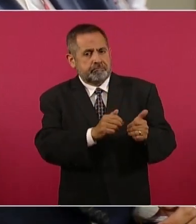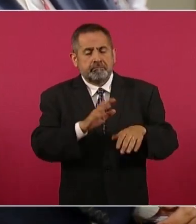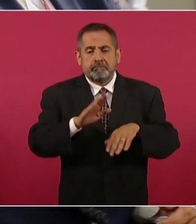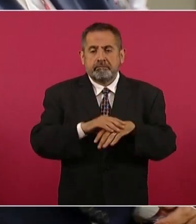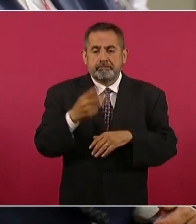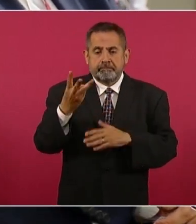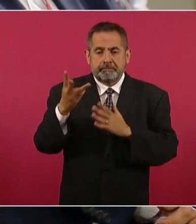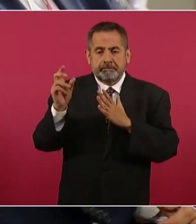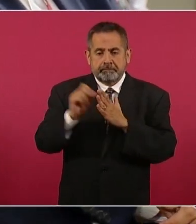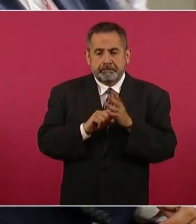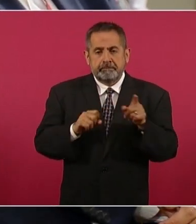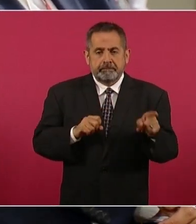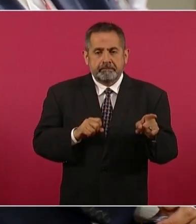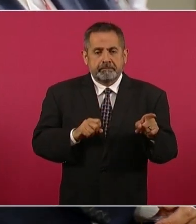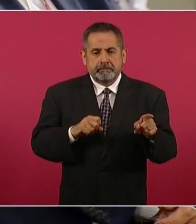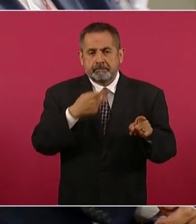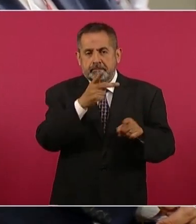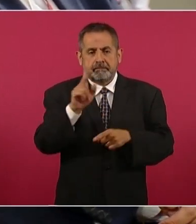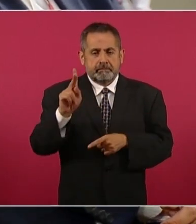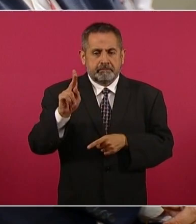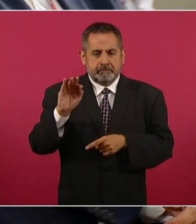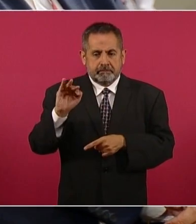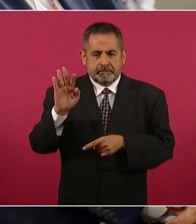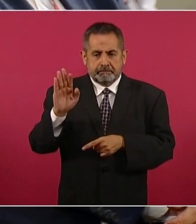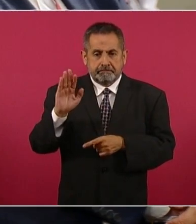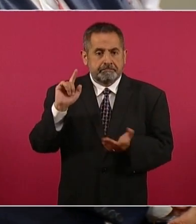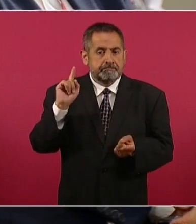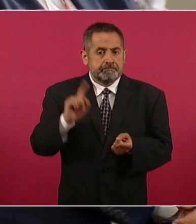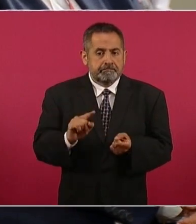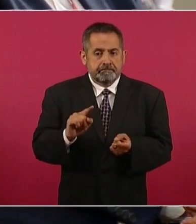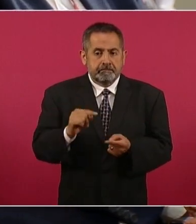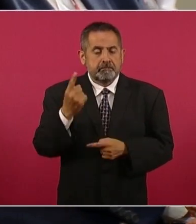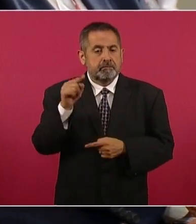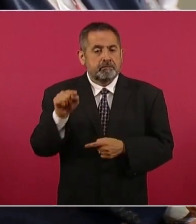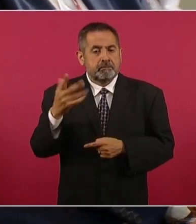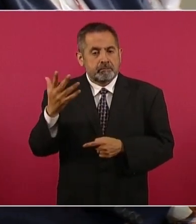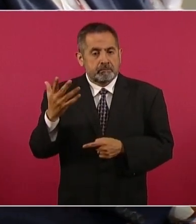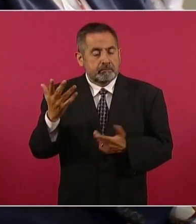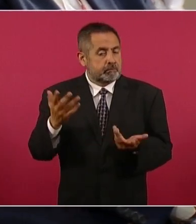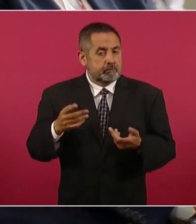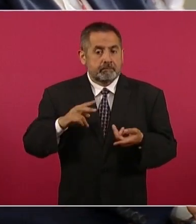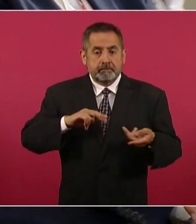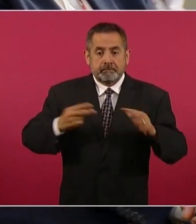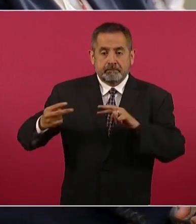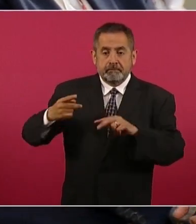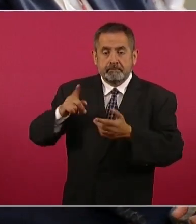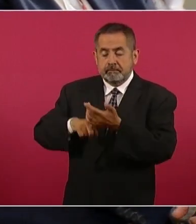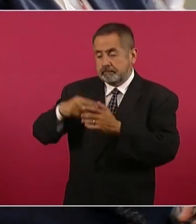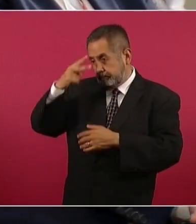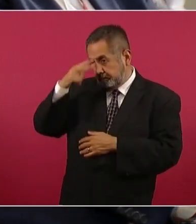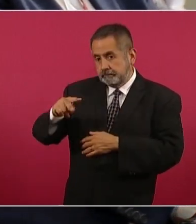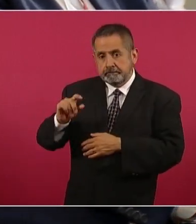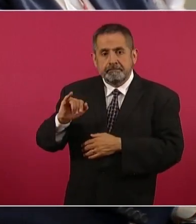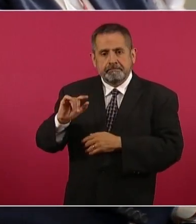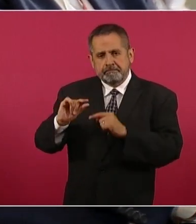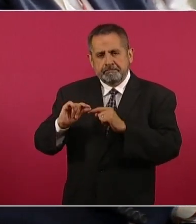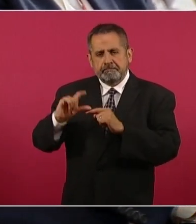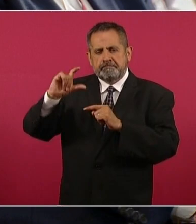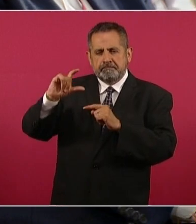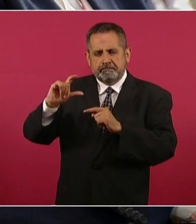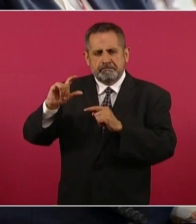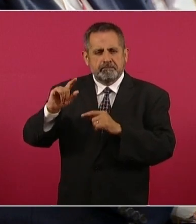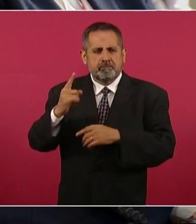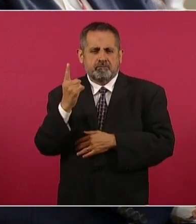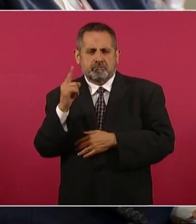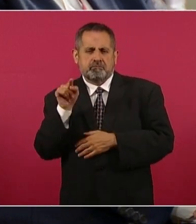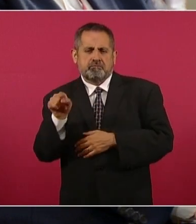trimestre su PIB decreció en 1.5, mientras el de México sí creció